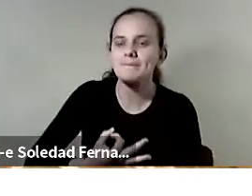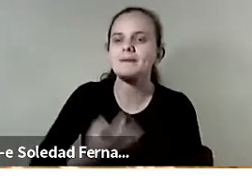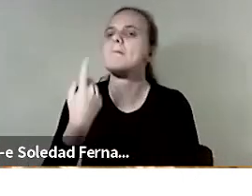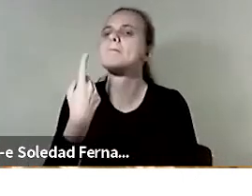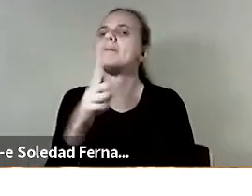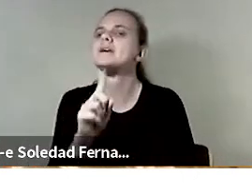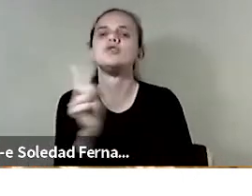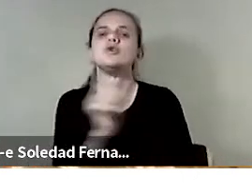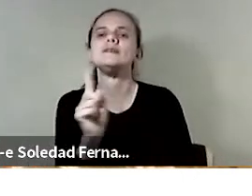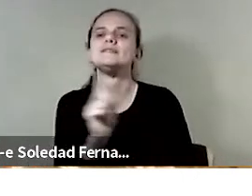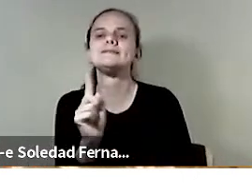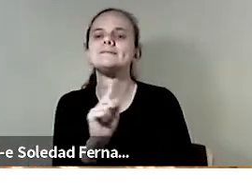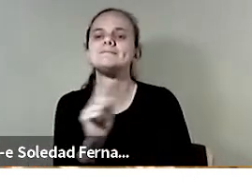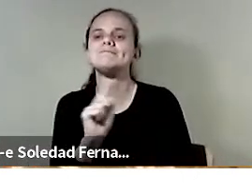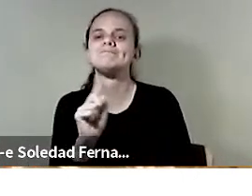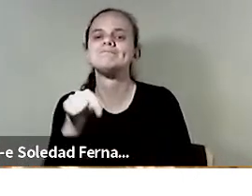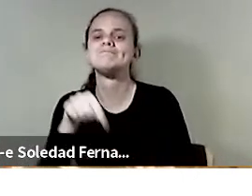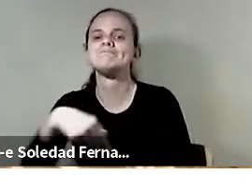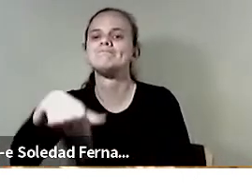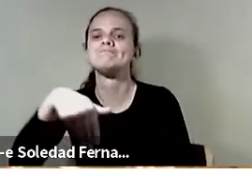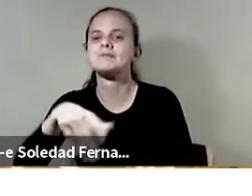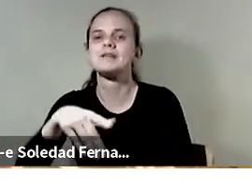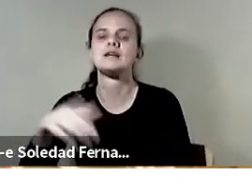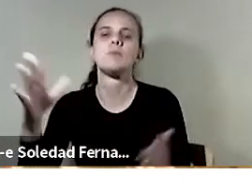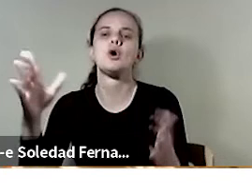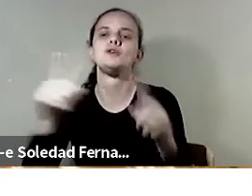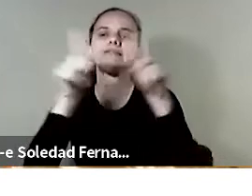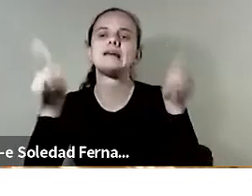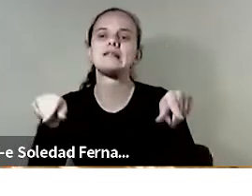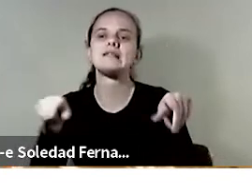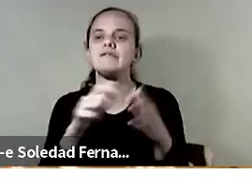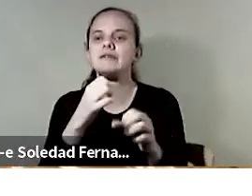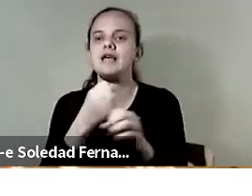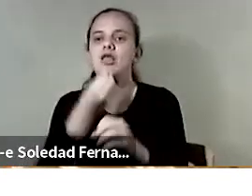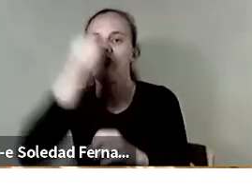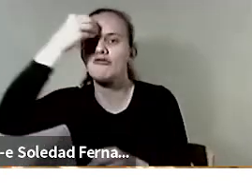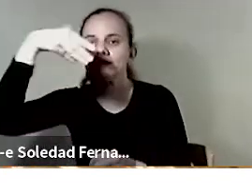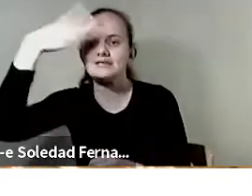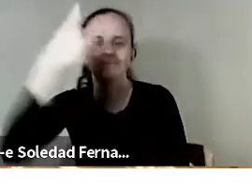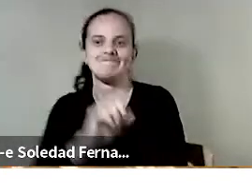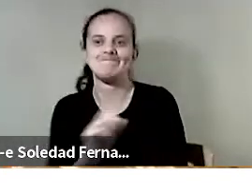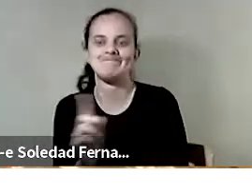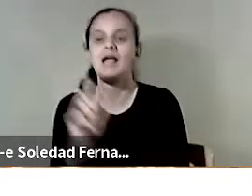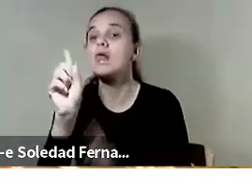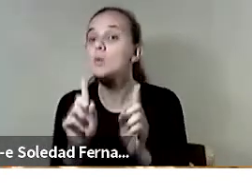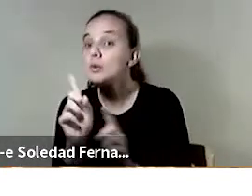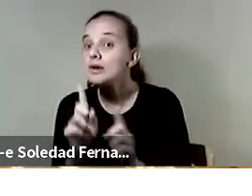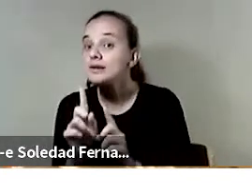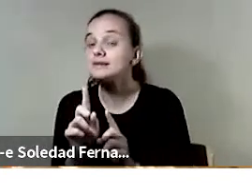pueden decirte si las cumplís o no. Pero en realidad no hay este tipo